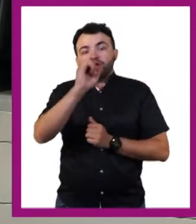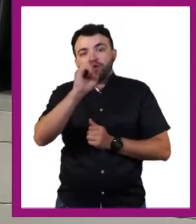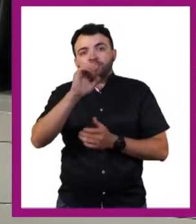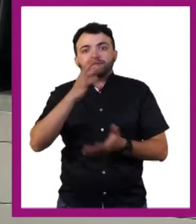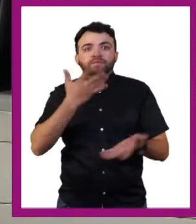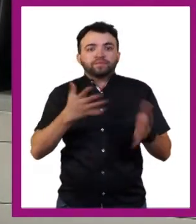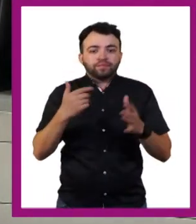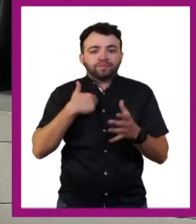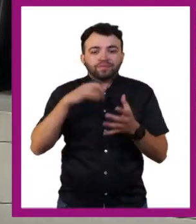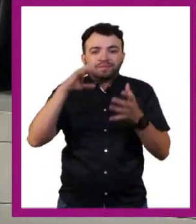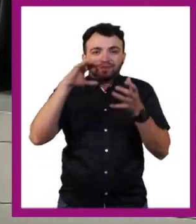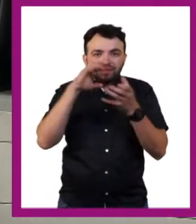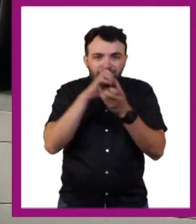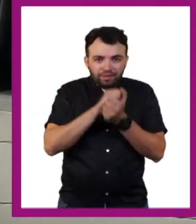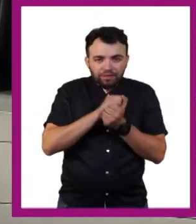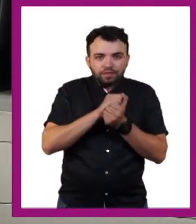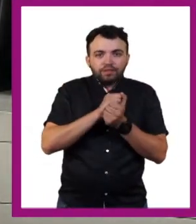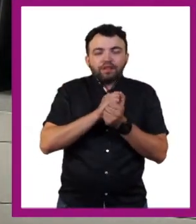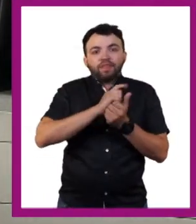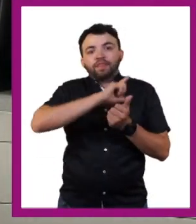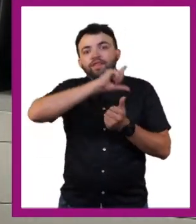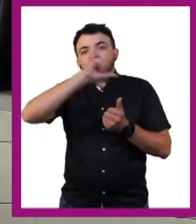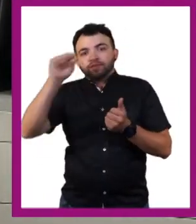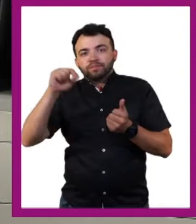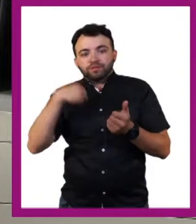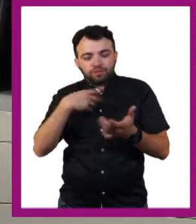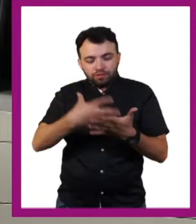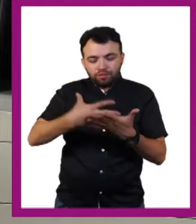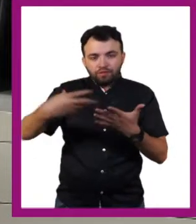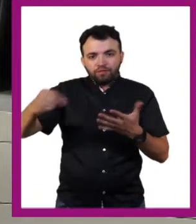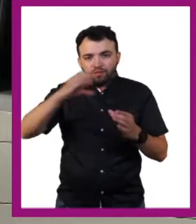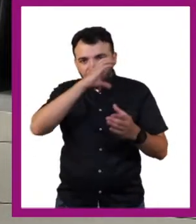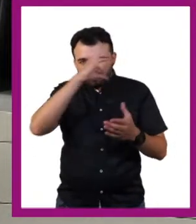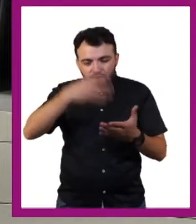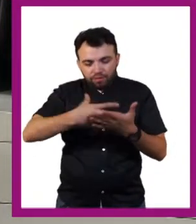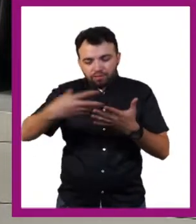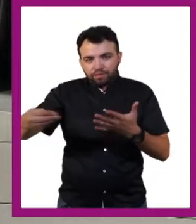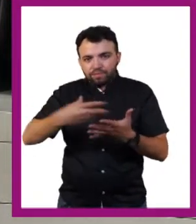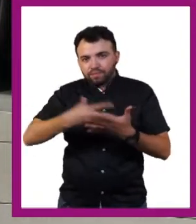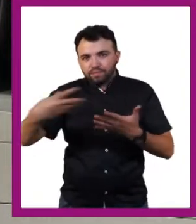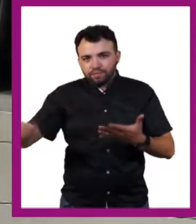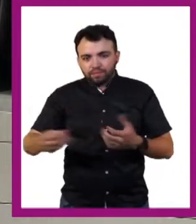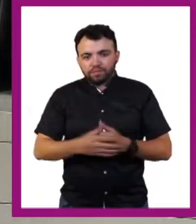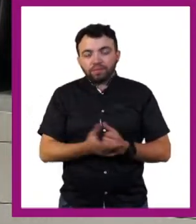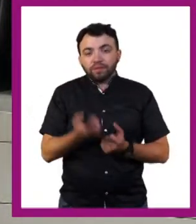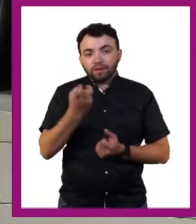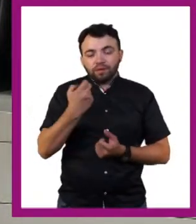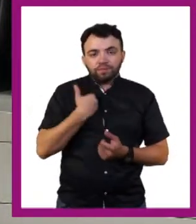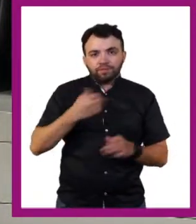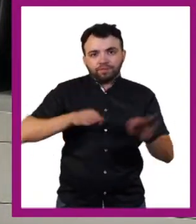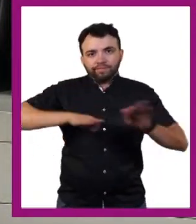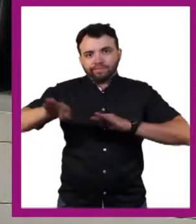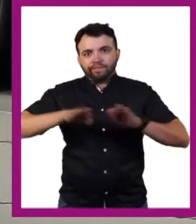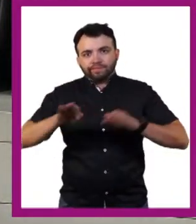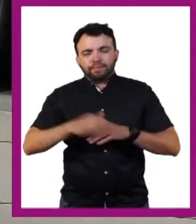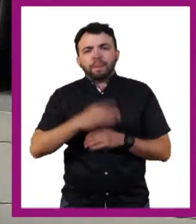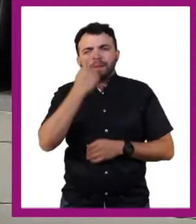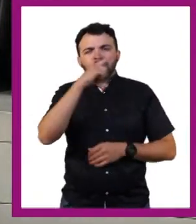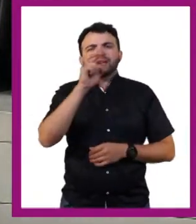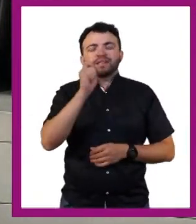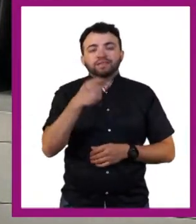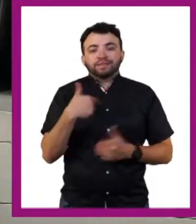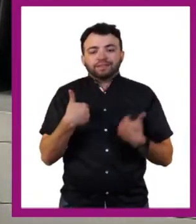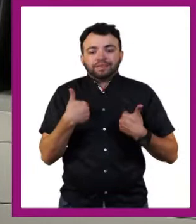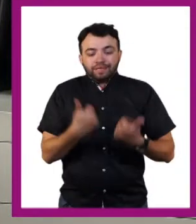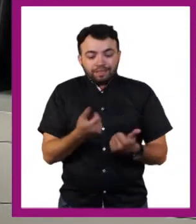o los arrugo y después los escaneo. Más o menos es ese tipo de cosas las que he estado trabajando, para